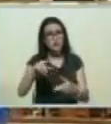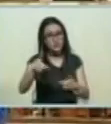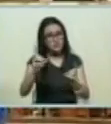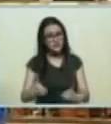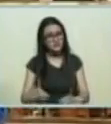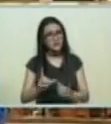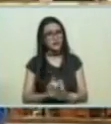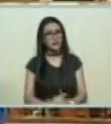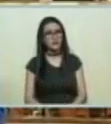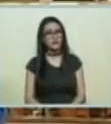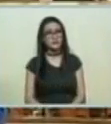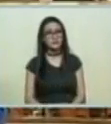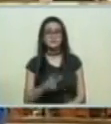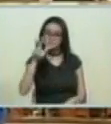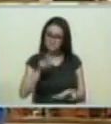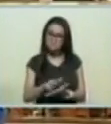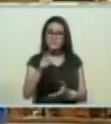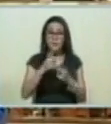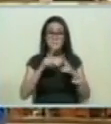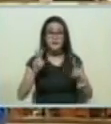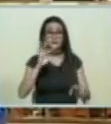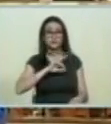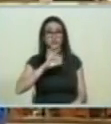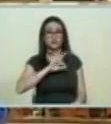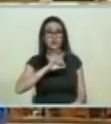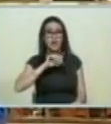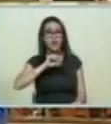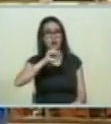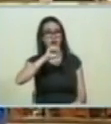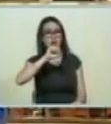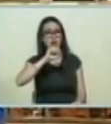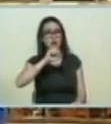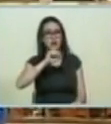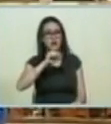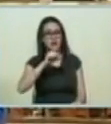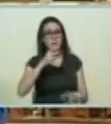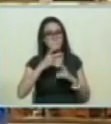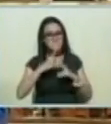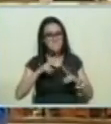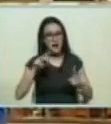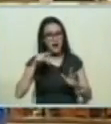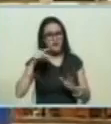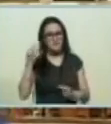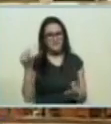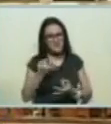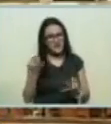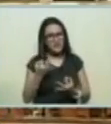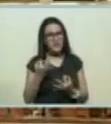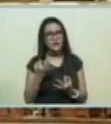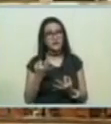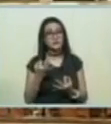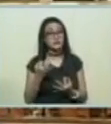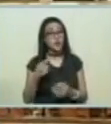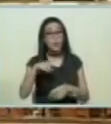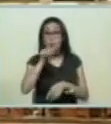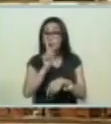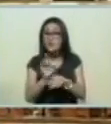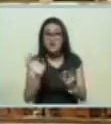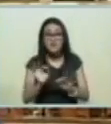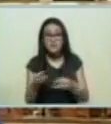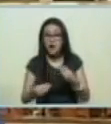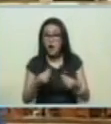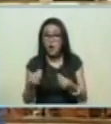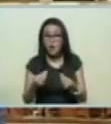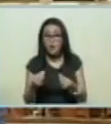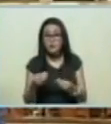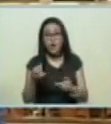estamos en la fase de consolidación de la paz social, de la paz profunda, de la paz verdadera. Y eso solo se va a lograr a través de qué,